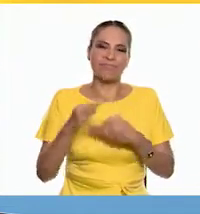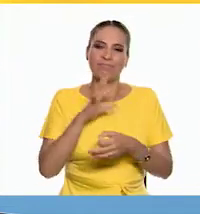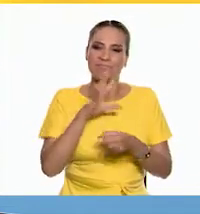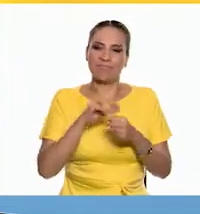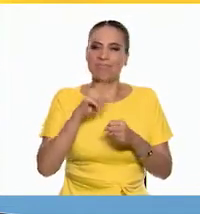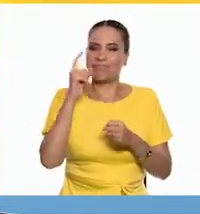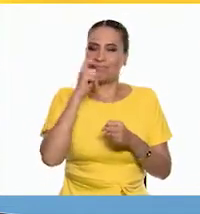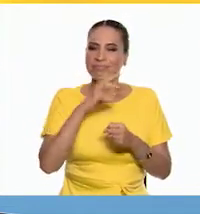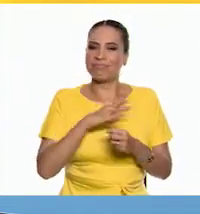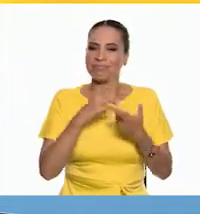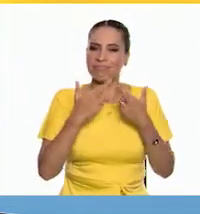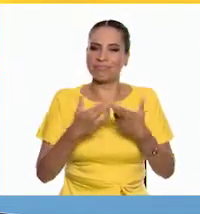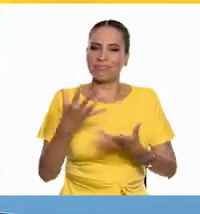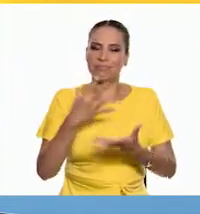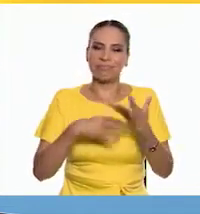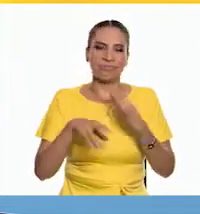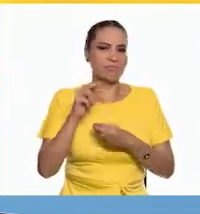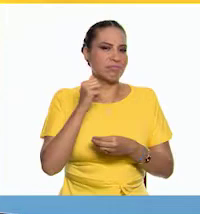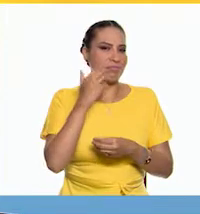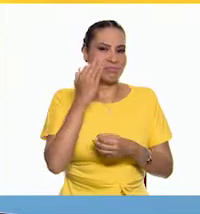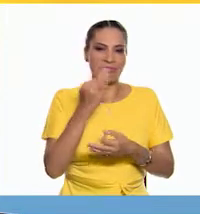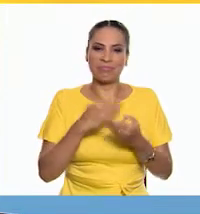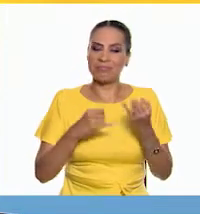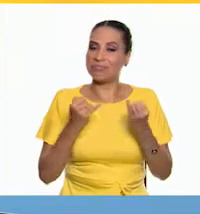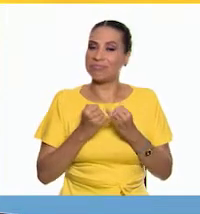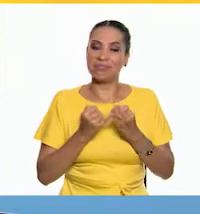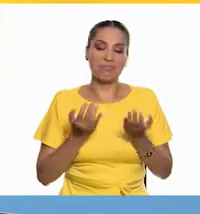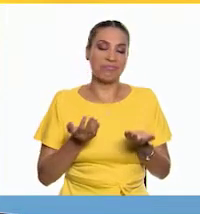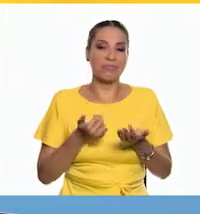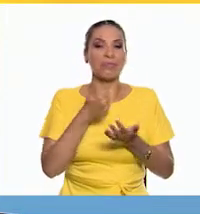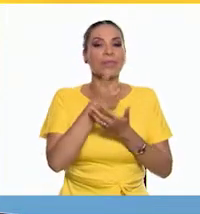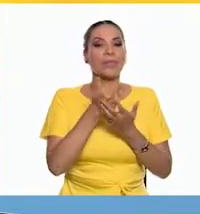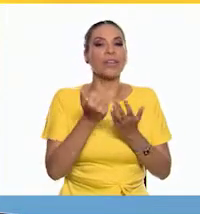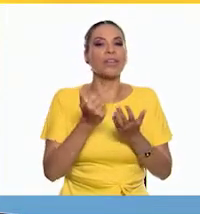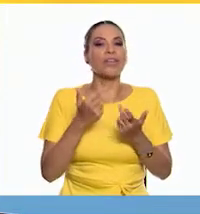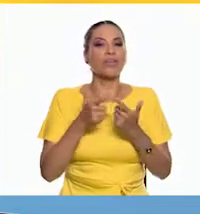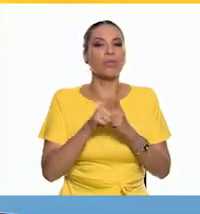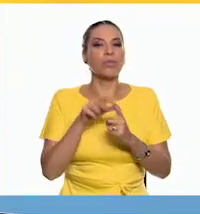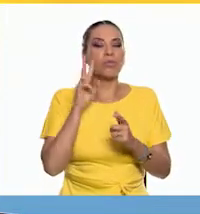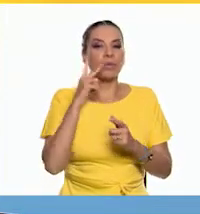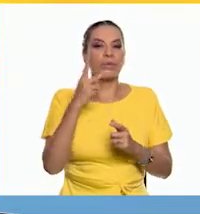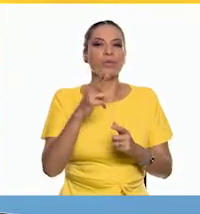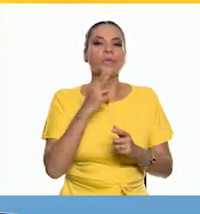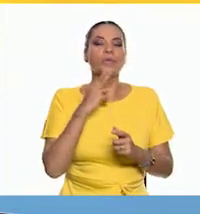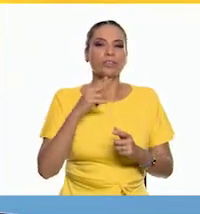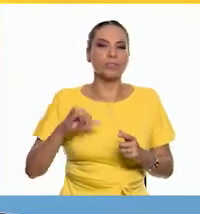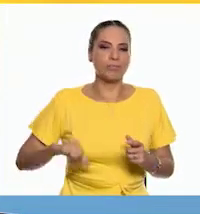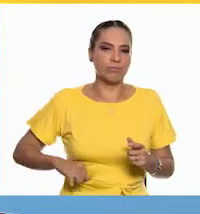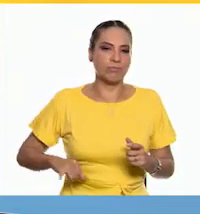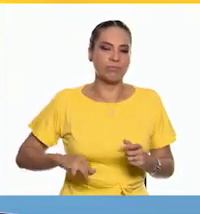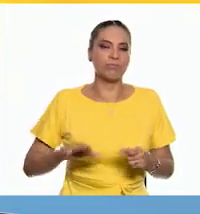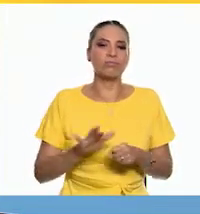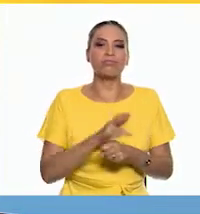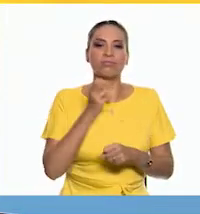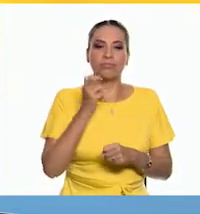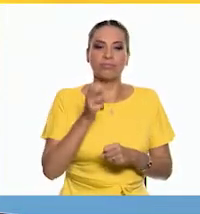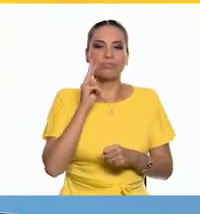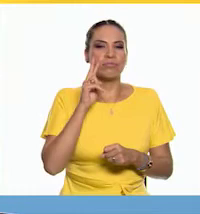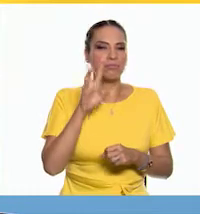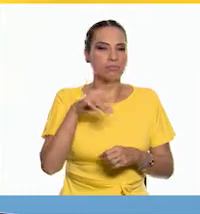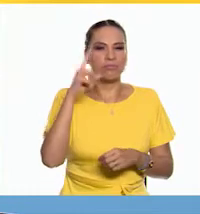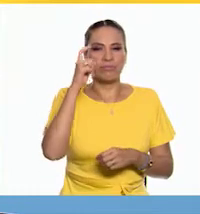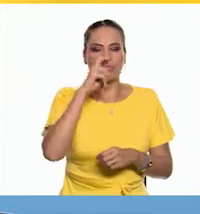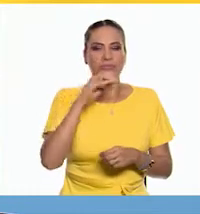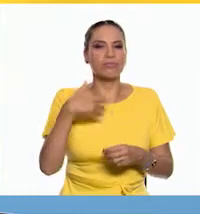complejidad y riqueza, no todos querían lo mismo, pues cada grupo veía por sus propios intereses. Y por eso fue tan